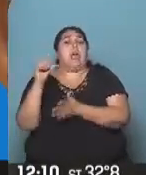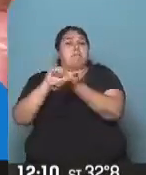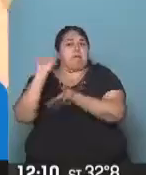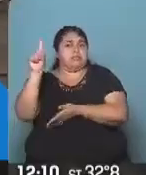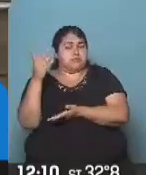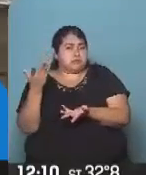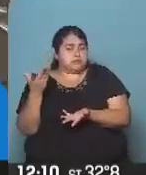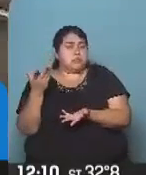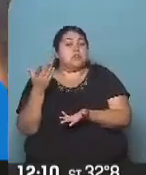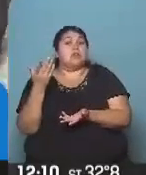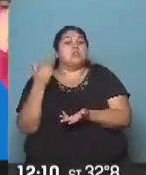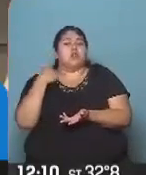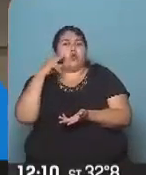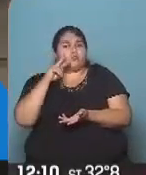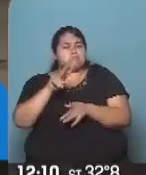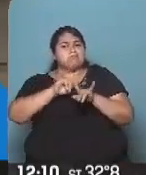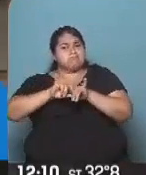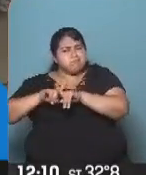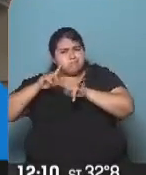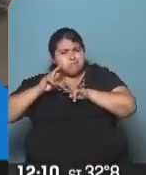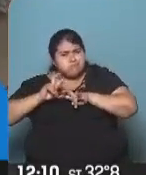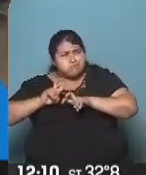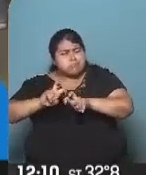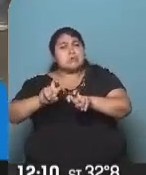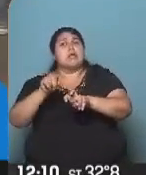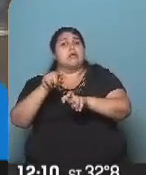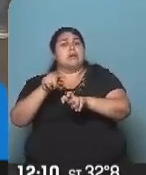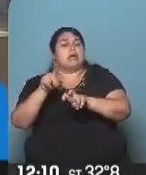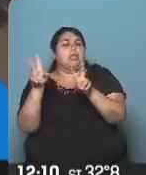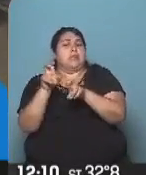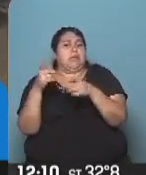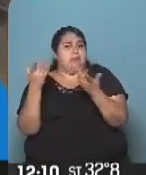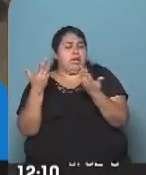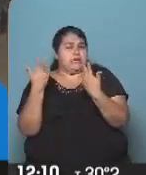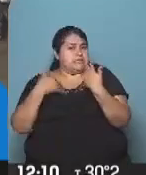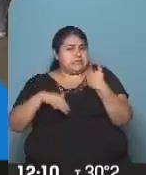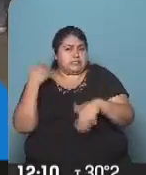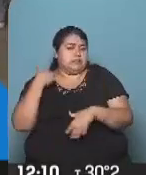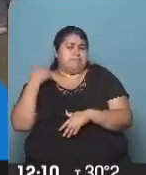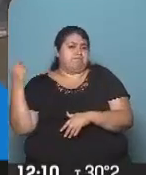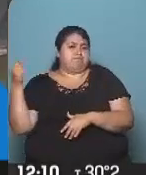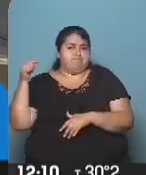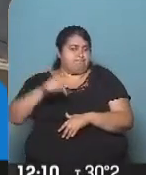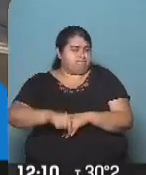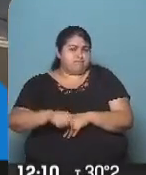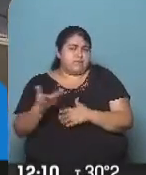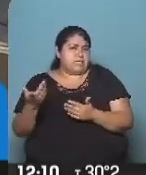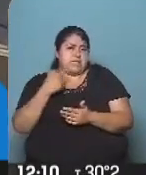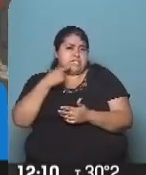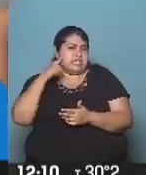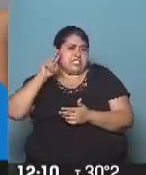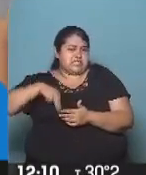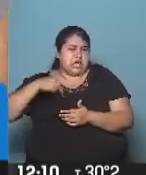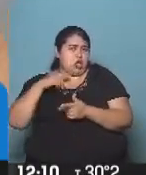después de ver por internet, a ver cómo era todo este tema, decidí venir sin turno, más allá